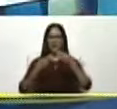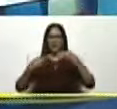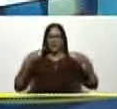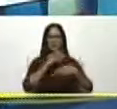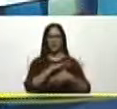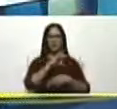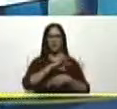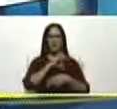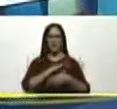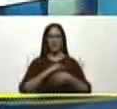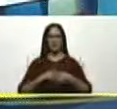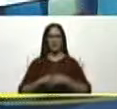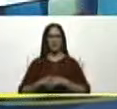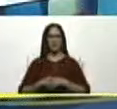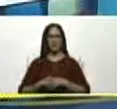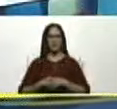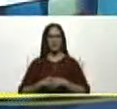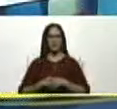vamos.